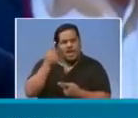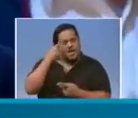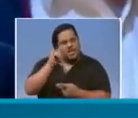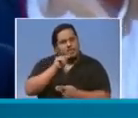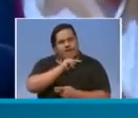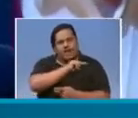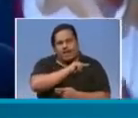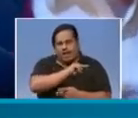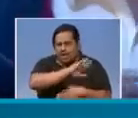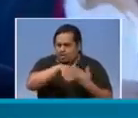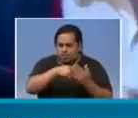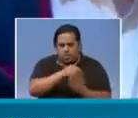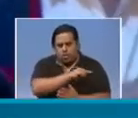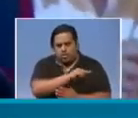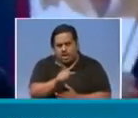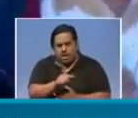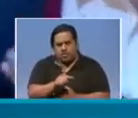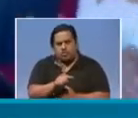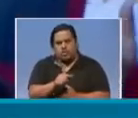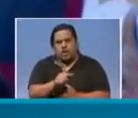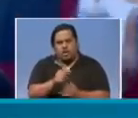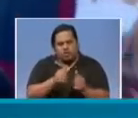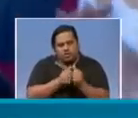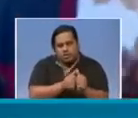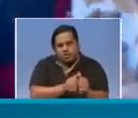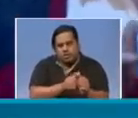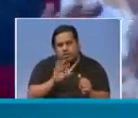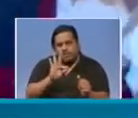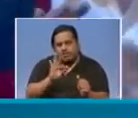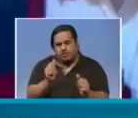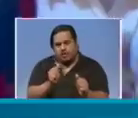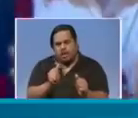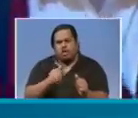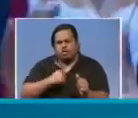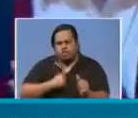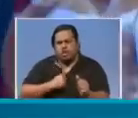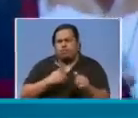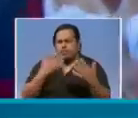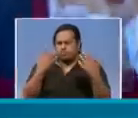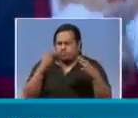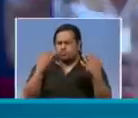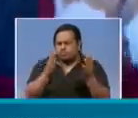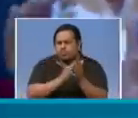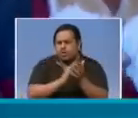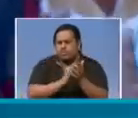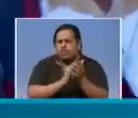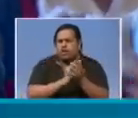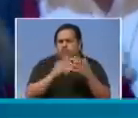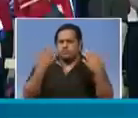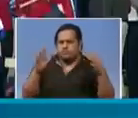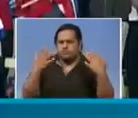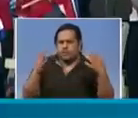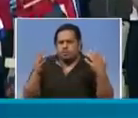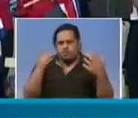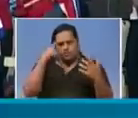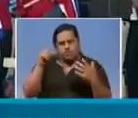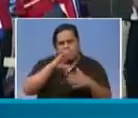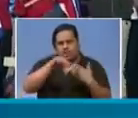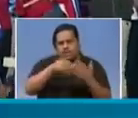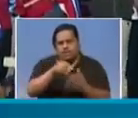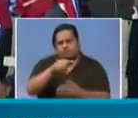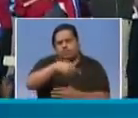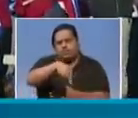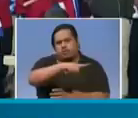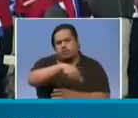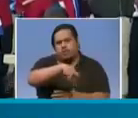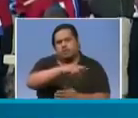en un terreno que es muy diferente al terreno electoral, sino que es un terreno ya de política pública de